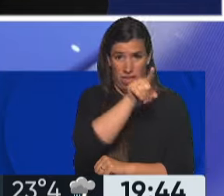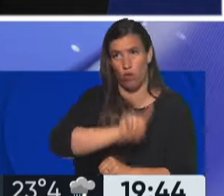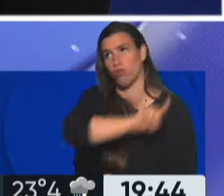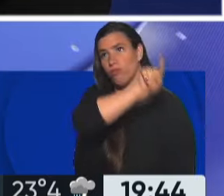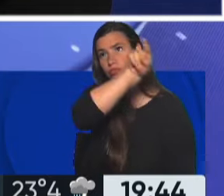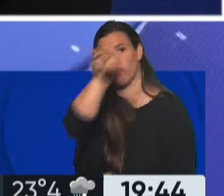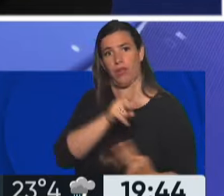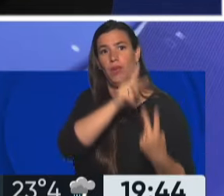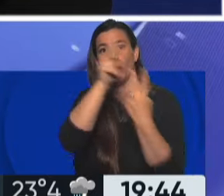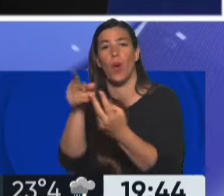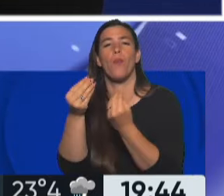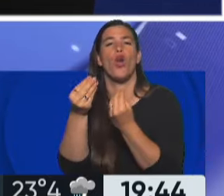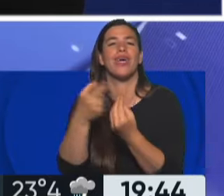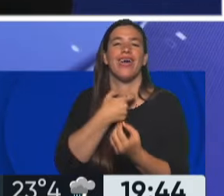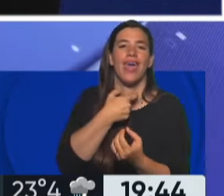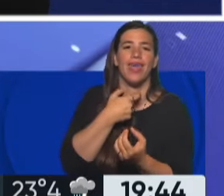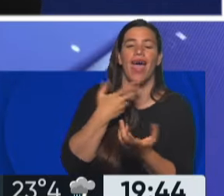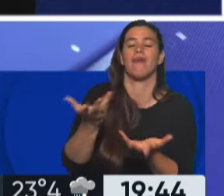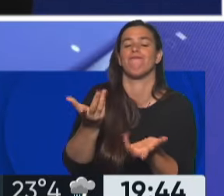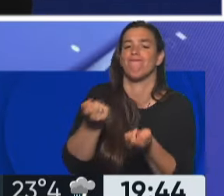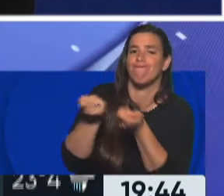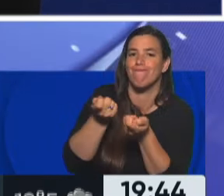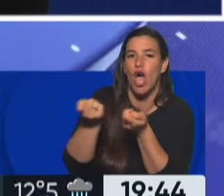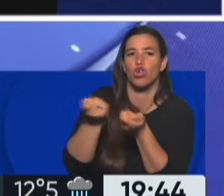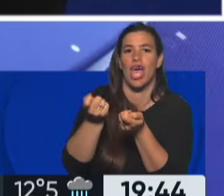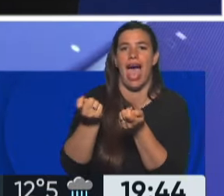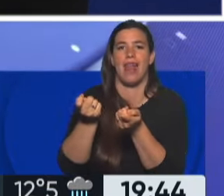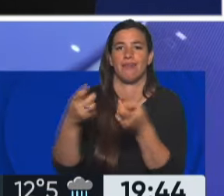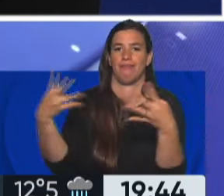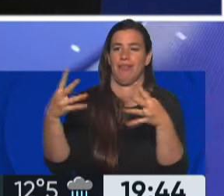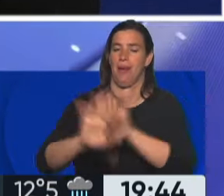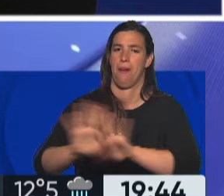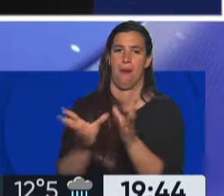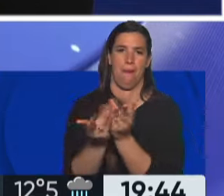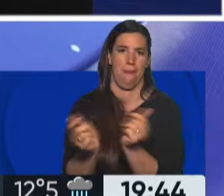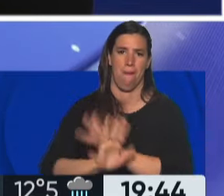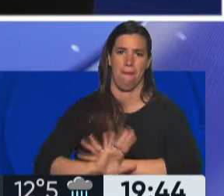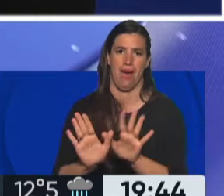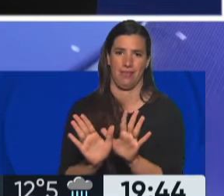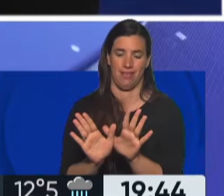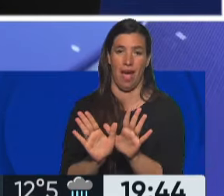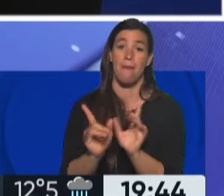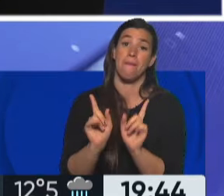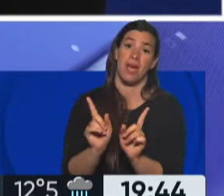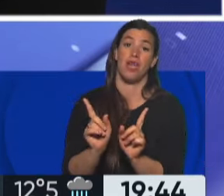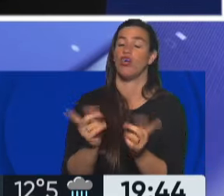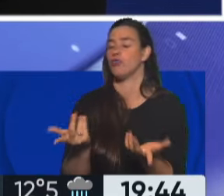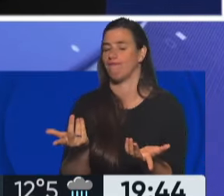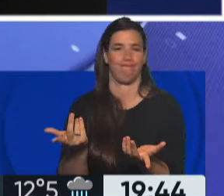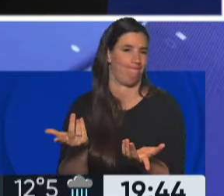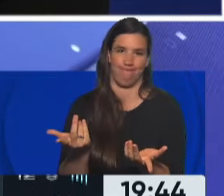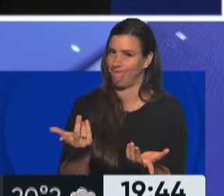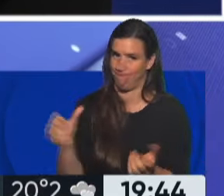un cese al fuego, en algo que, Pablo, lo hemos anunciado un montón de veces, claro, y finalmente no sucede, ¿no?